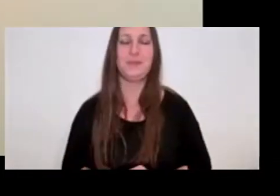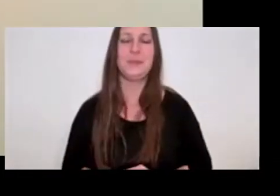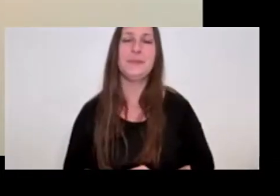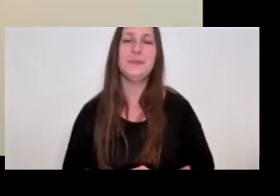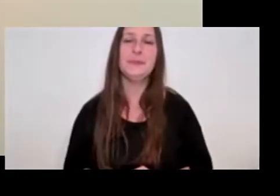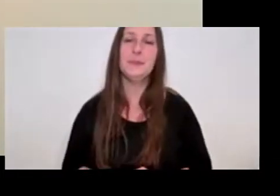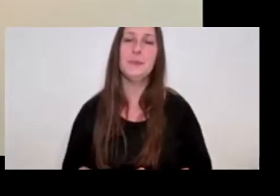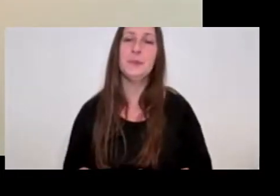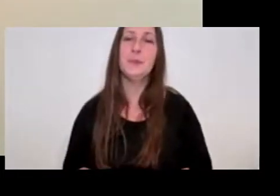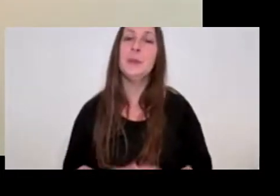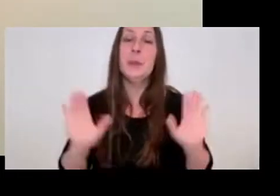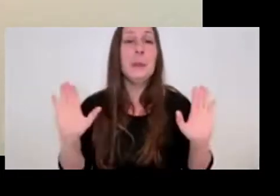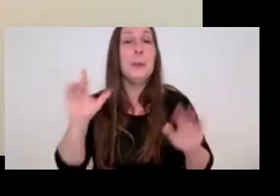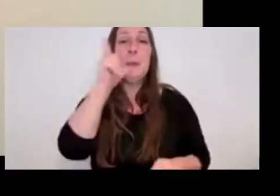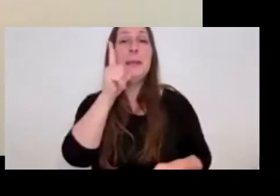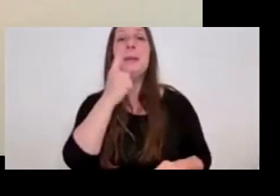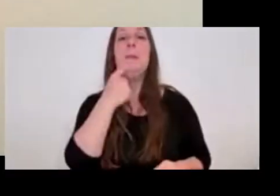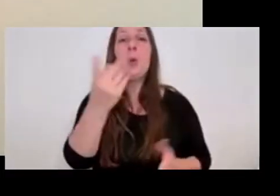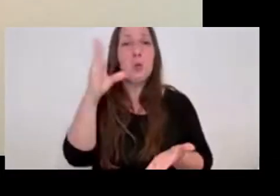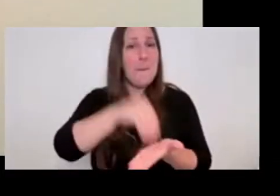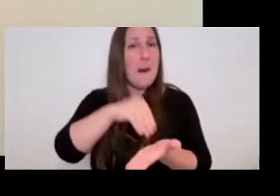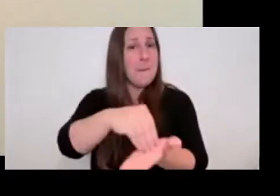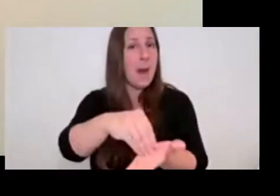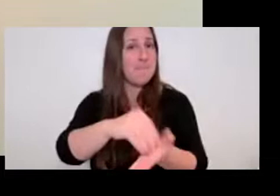Bueno, creo que no hay más preguntas.